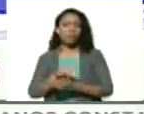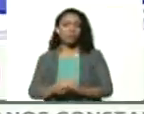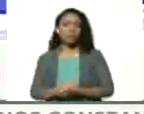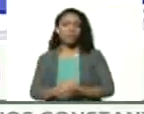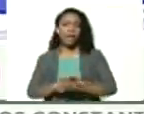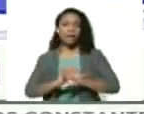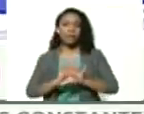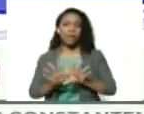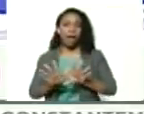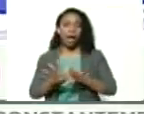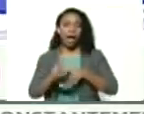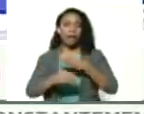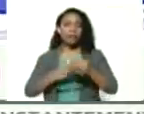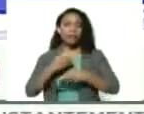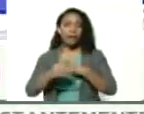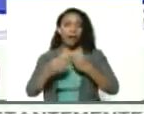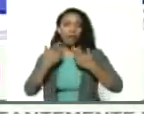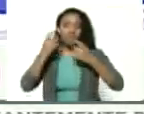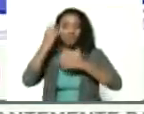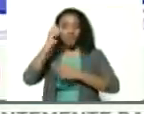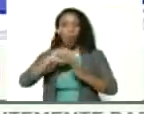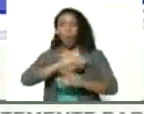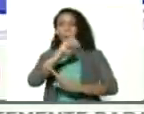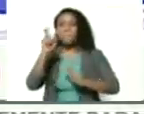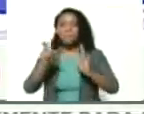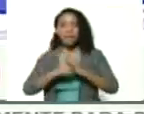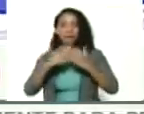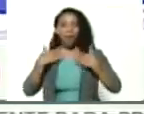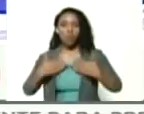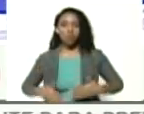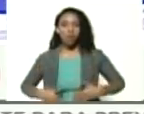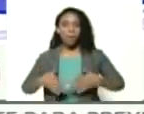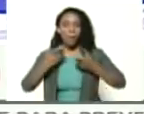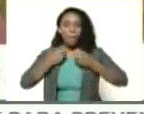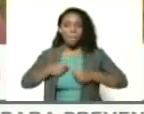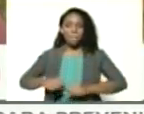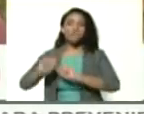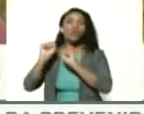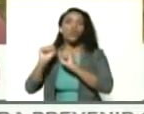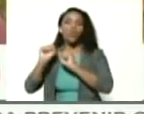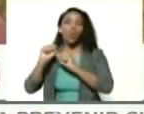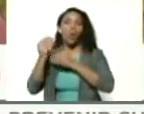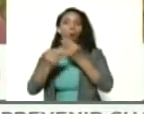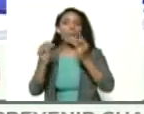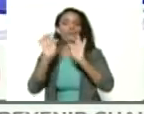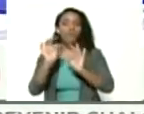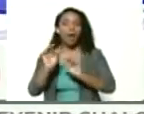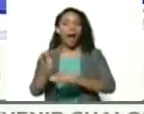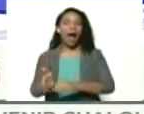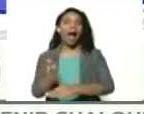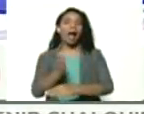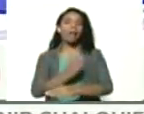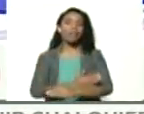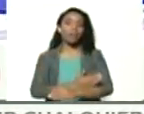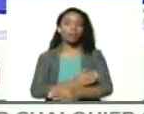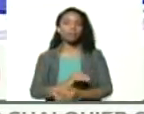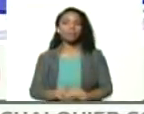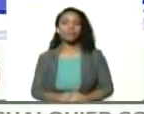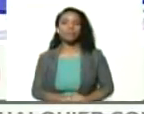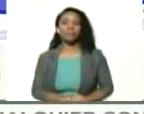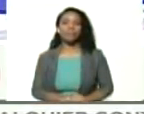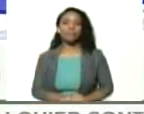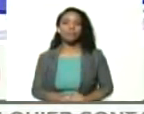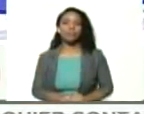Ya crearía inmunidad completa al cuerpo. Como el tipo de vacunas